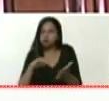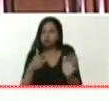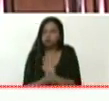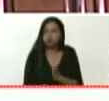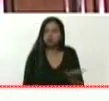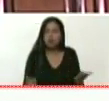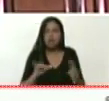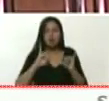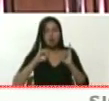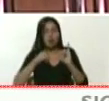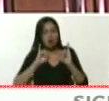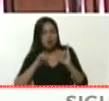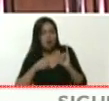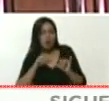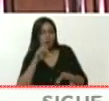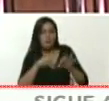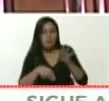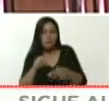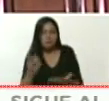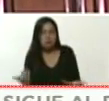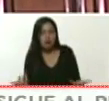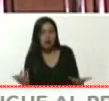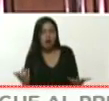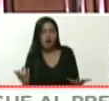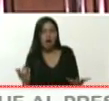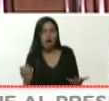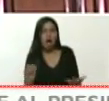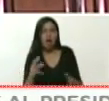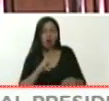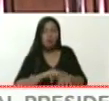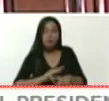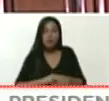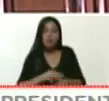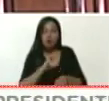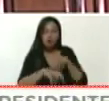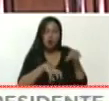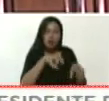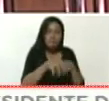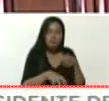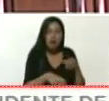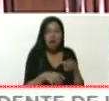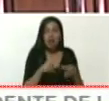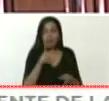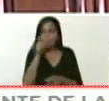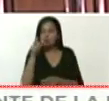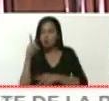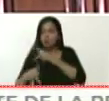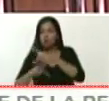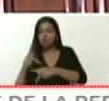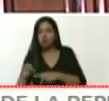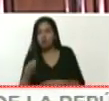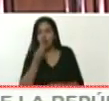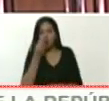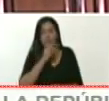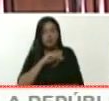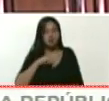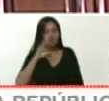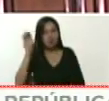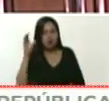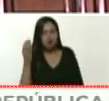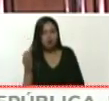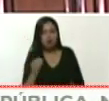los ingenieros agrícolas? ¿Y los veterinarios? ¿Y la gente que va a producir el alimento de nuestro